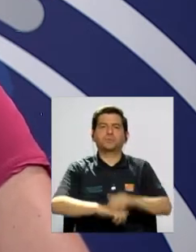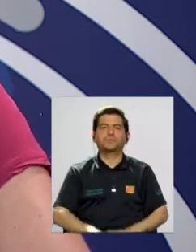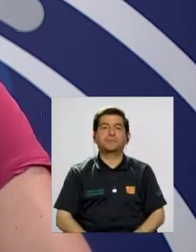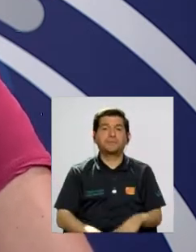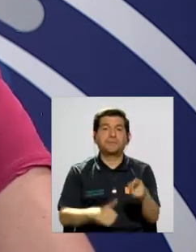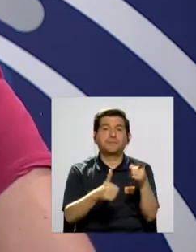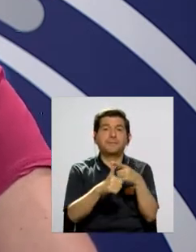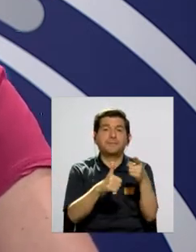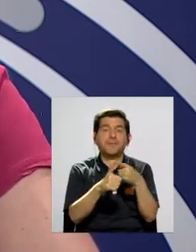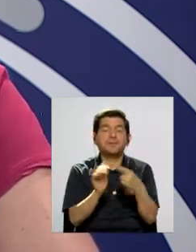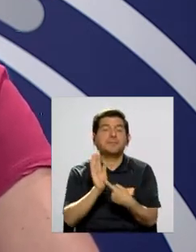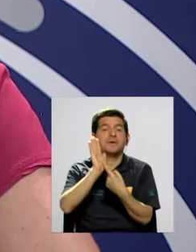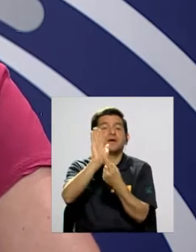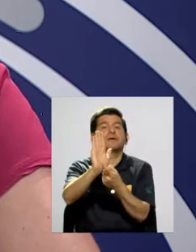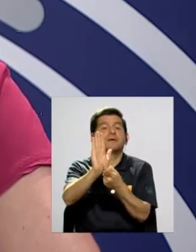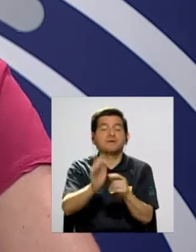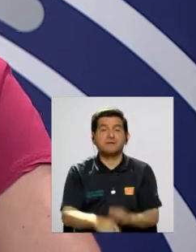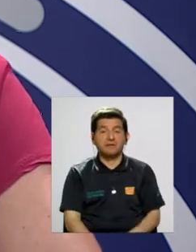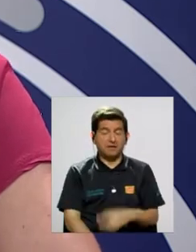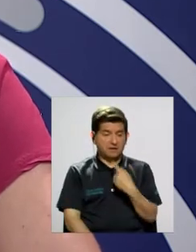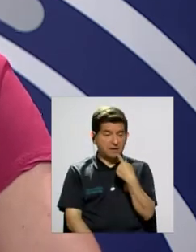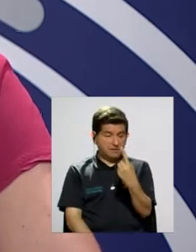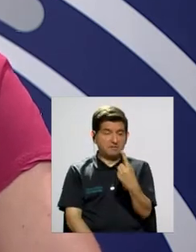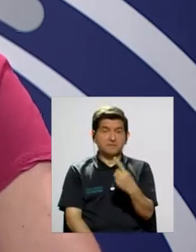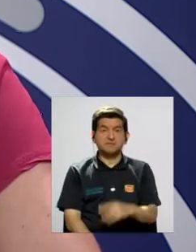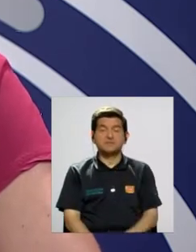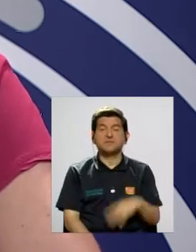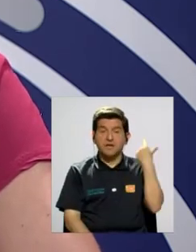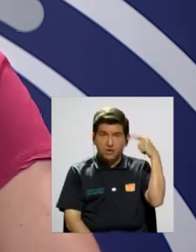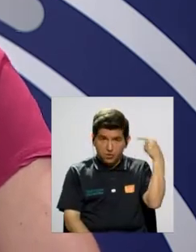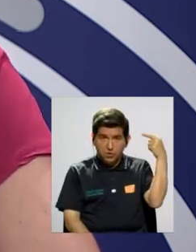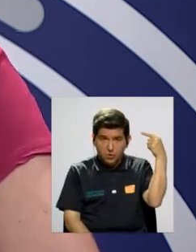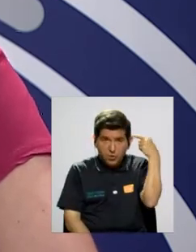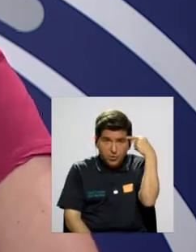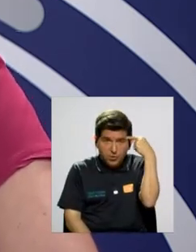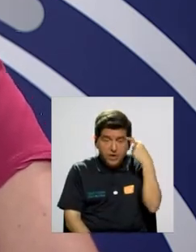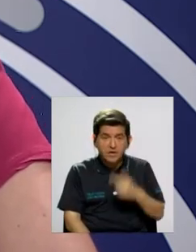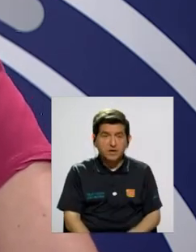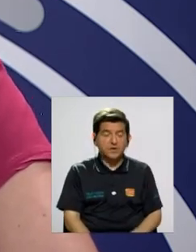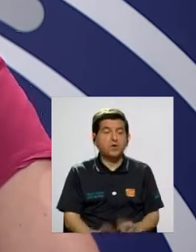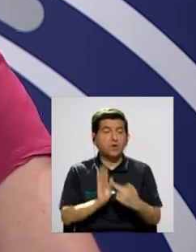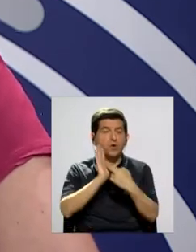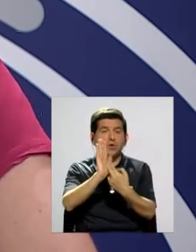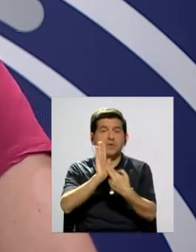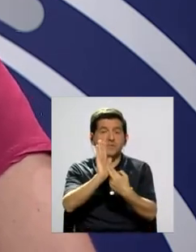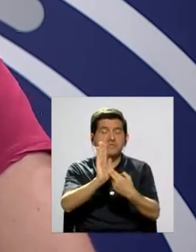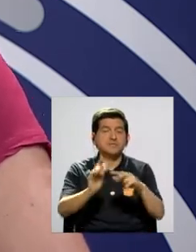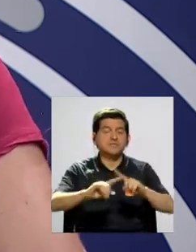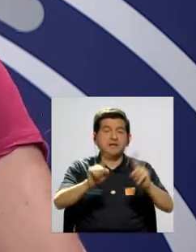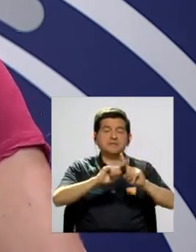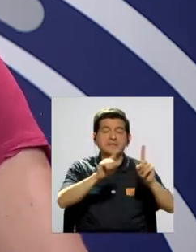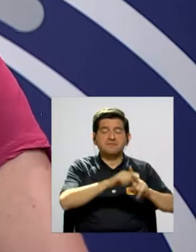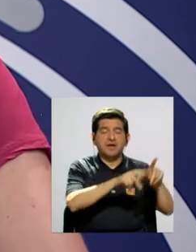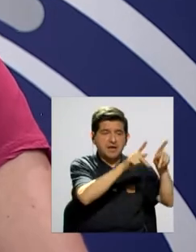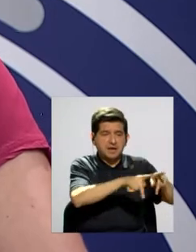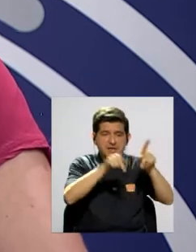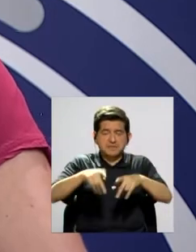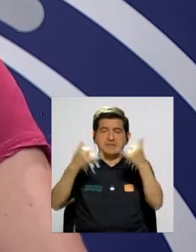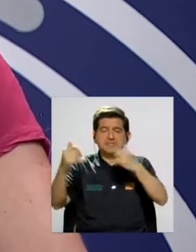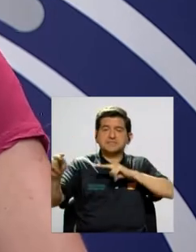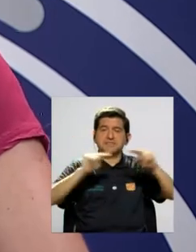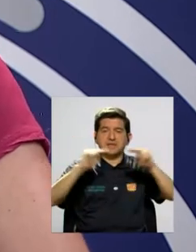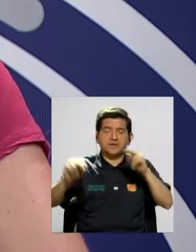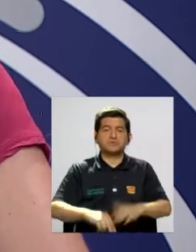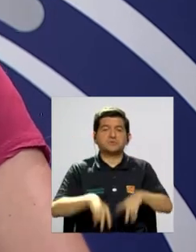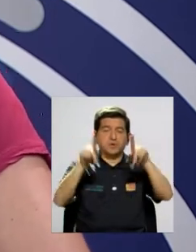los primeros signos que tiene que dar es decir, va a ser un gobierno donde van a estar representadas otras figuras con las que ya se negoció.